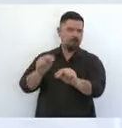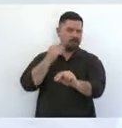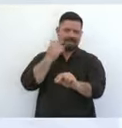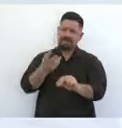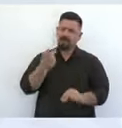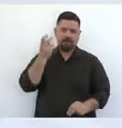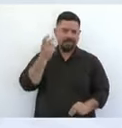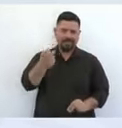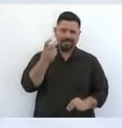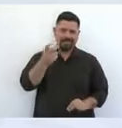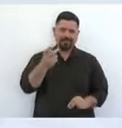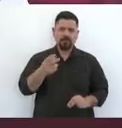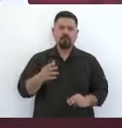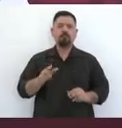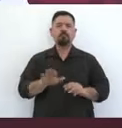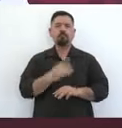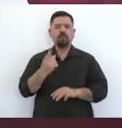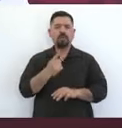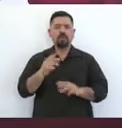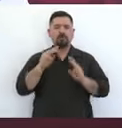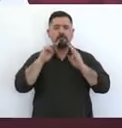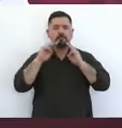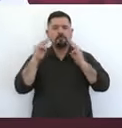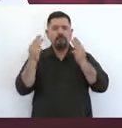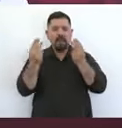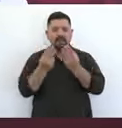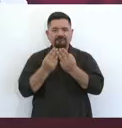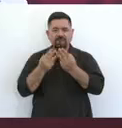que las bandas tengan